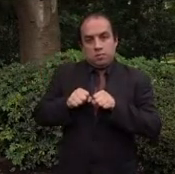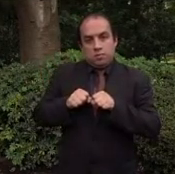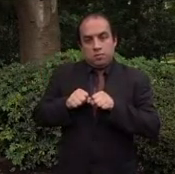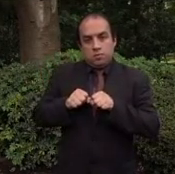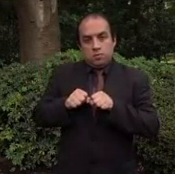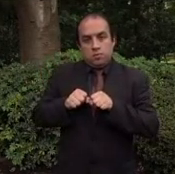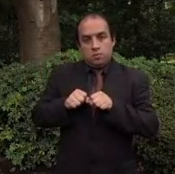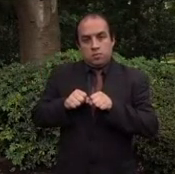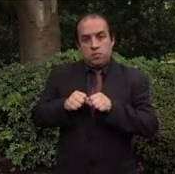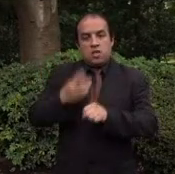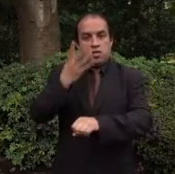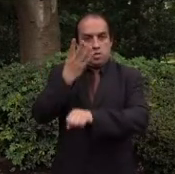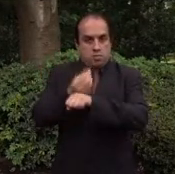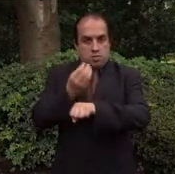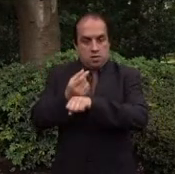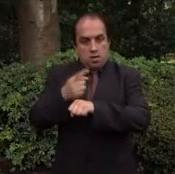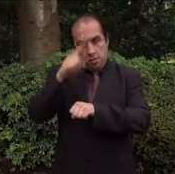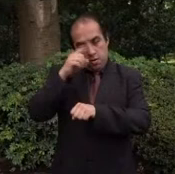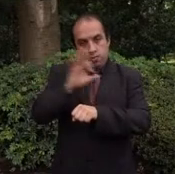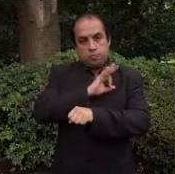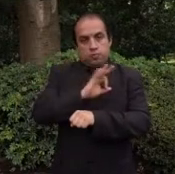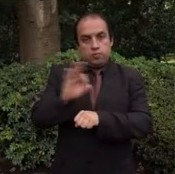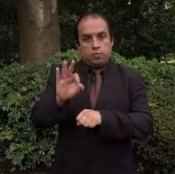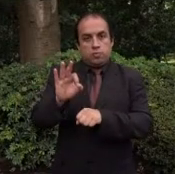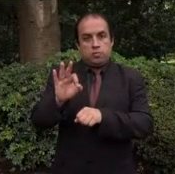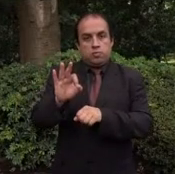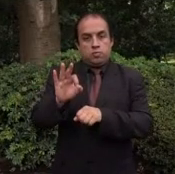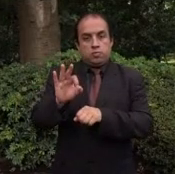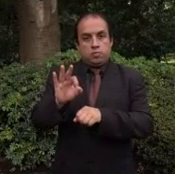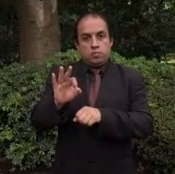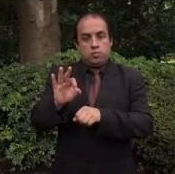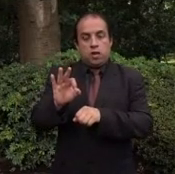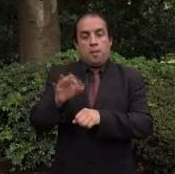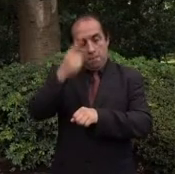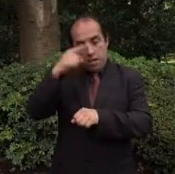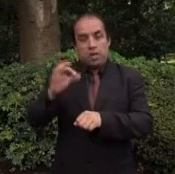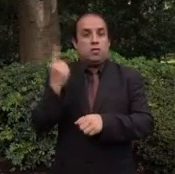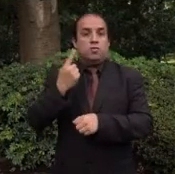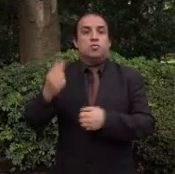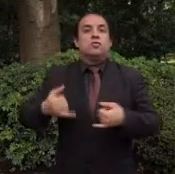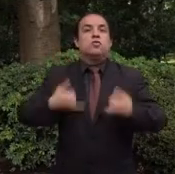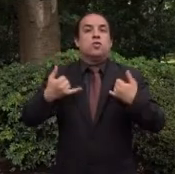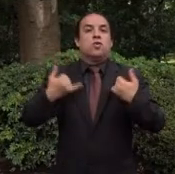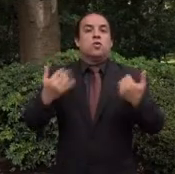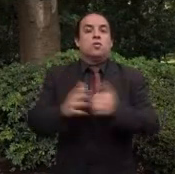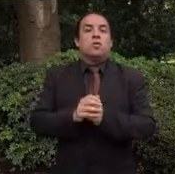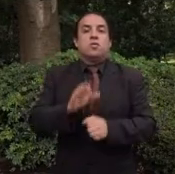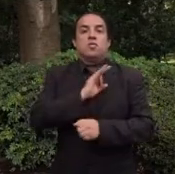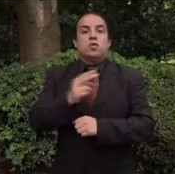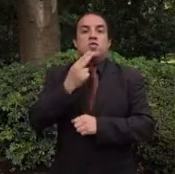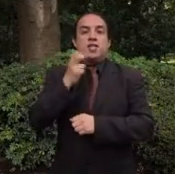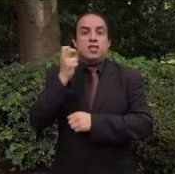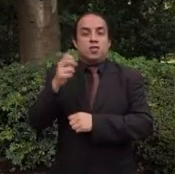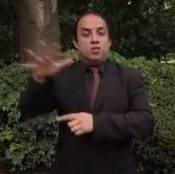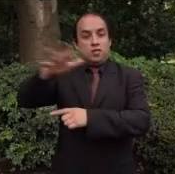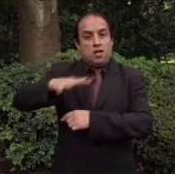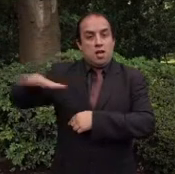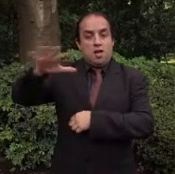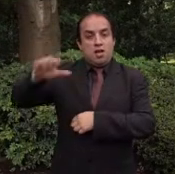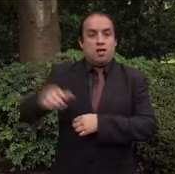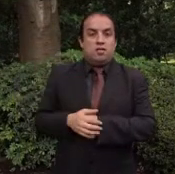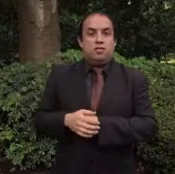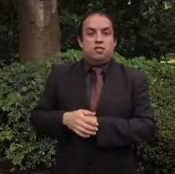a arreglar para poder para que los jóvenes principalmente dispongan de estos espacios y puedan ser inclusive en su momento, ya